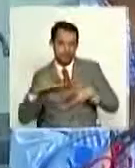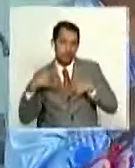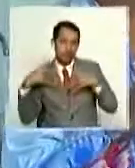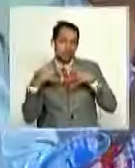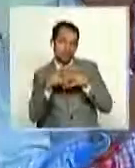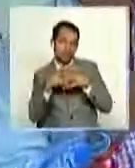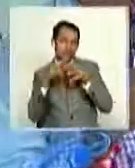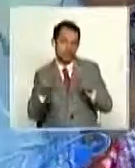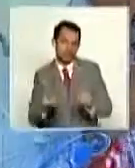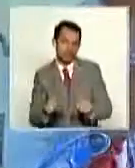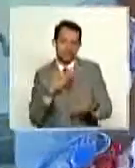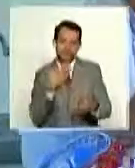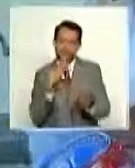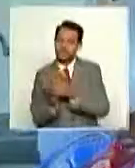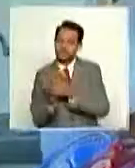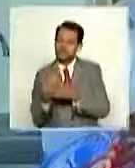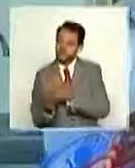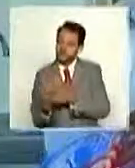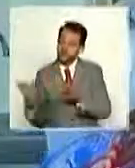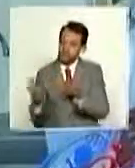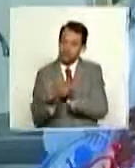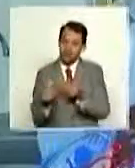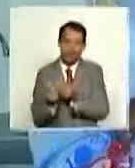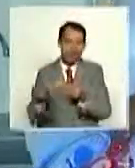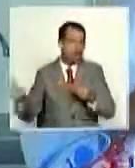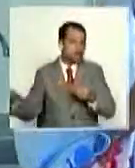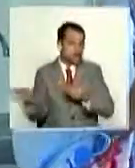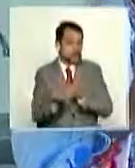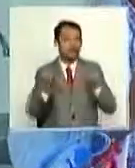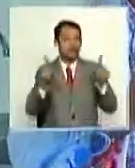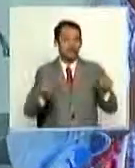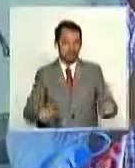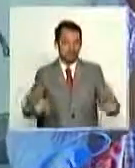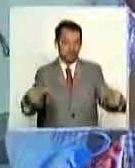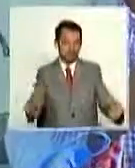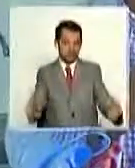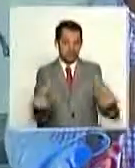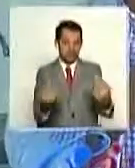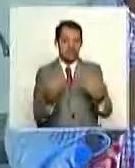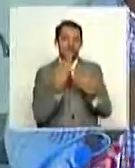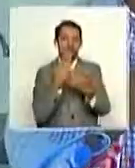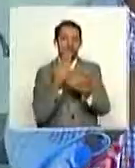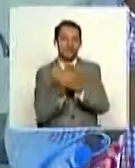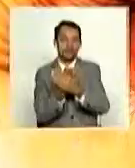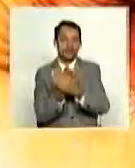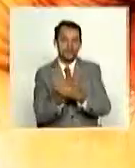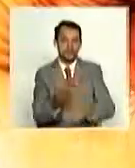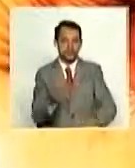radiografía. Doctor Juan Carlos Monsalve, muchas gracias, y a todos ustedes por estar con nosotros, muchas gracias.